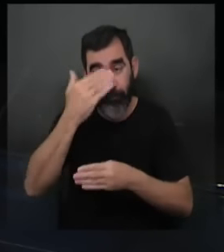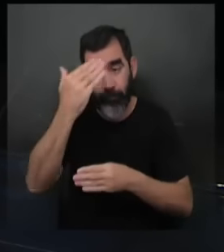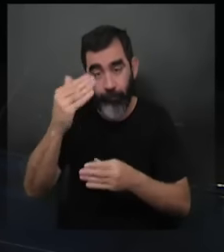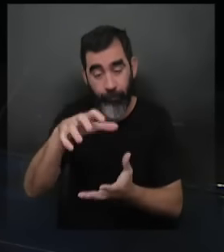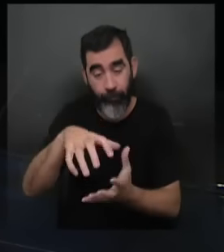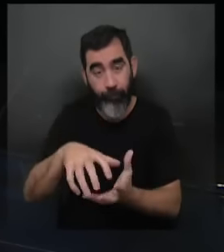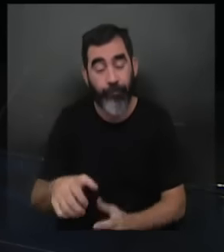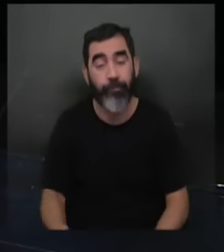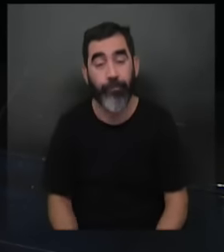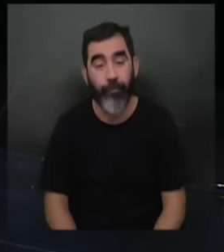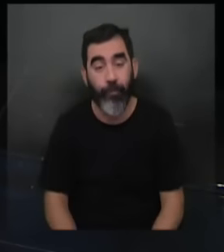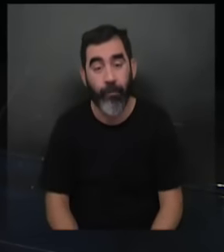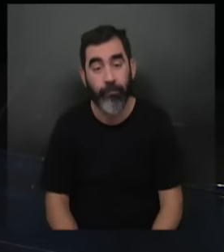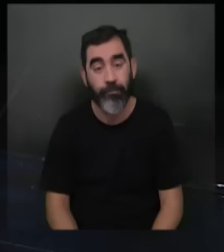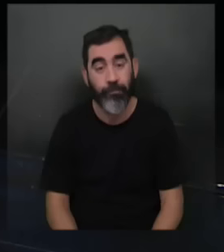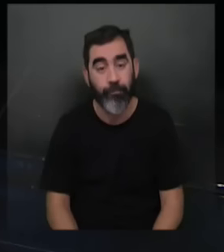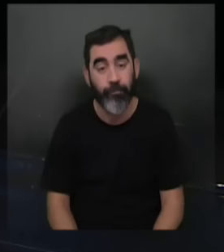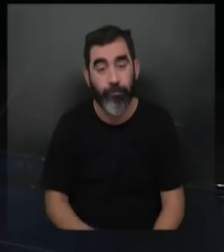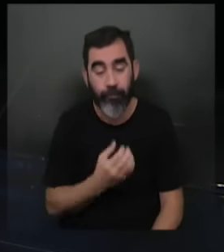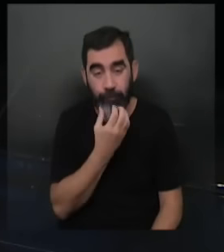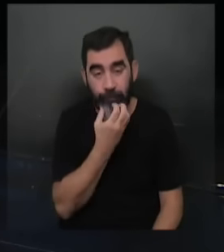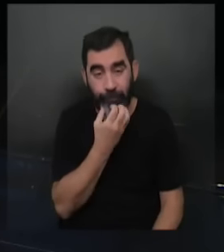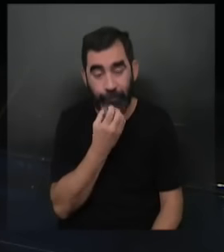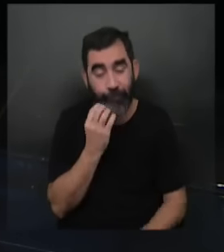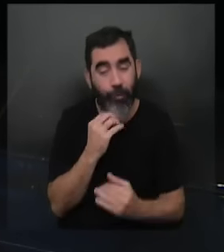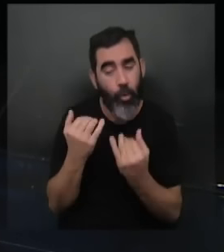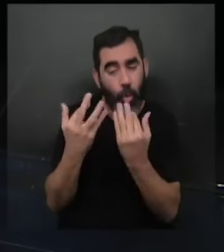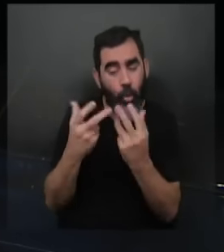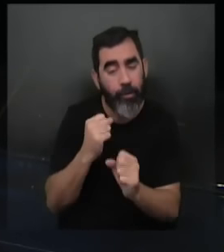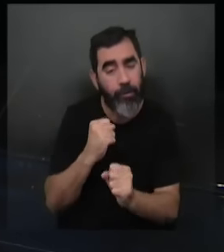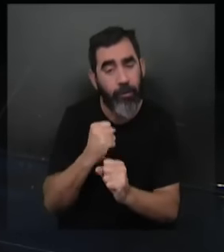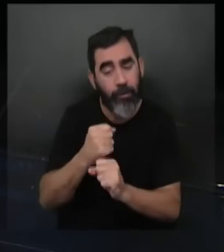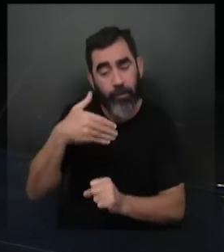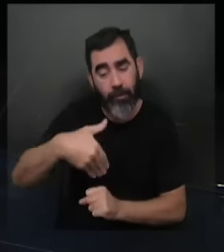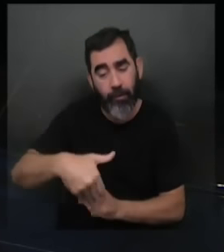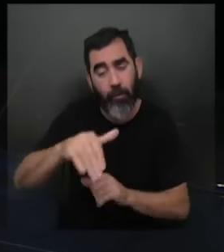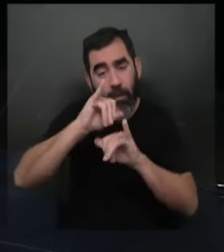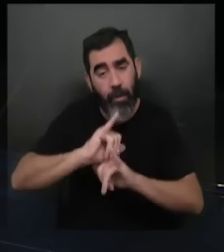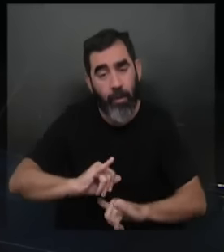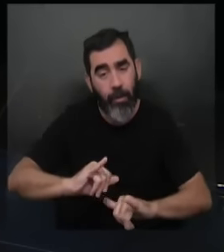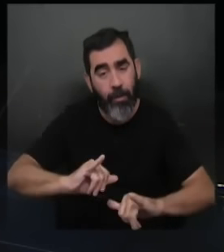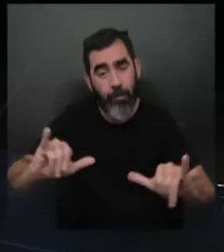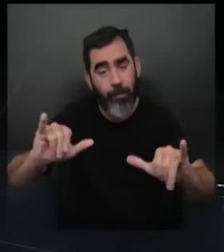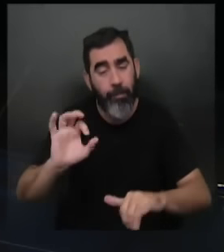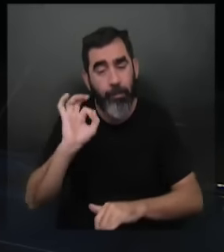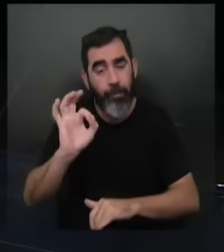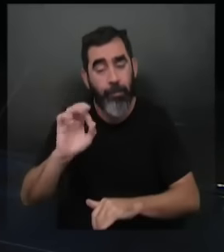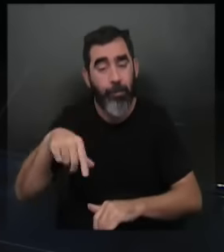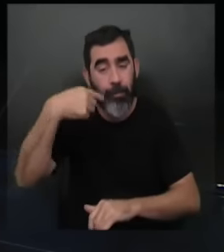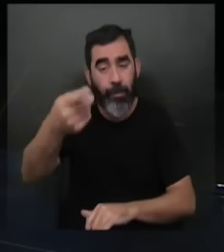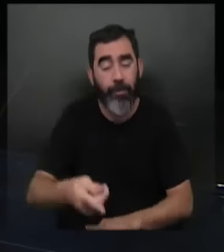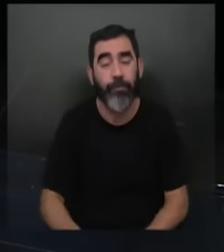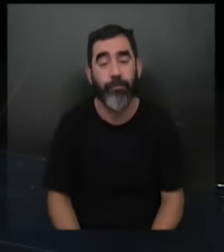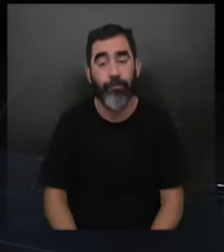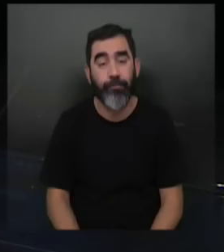de el frente amplio allí en la calle colonia para organizar un poco el trabajo de lo que va a ser de Cara a la campaña de